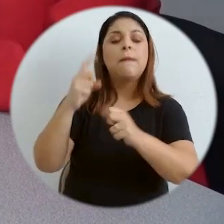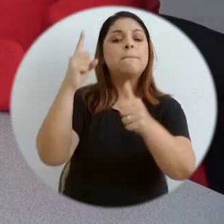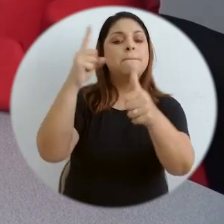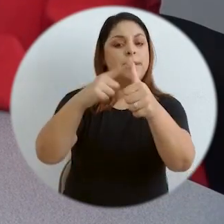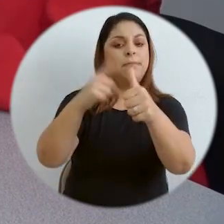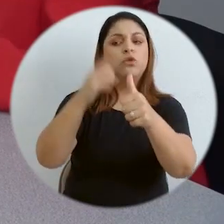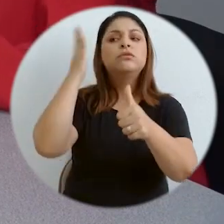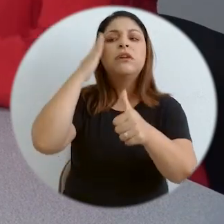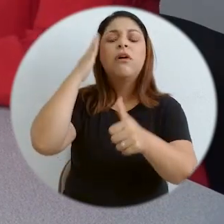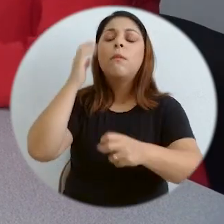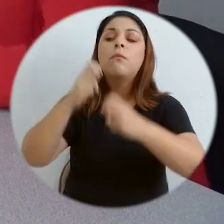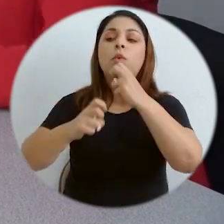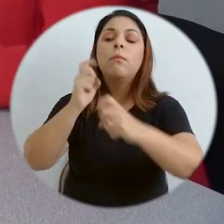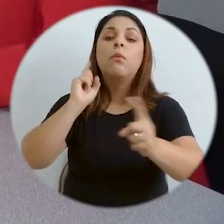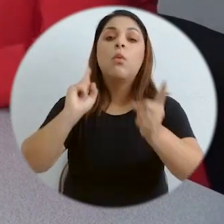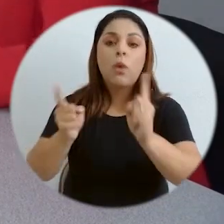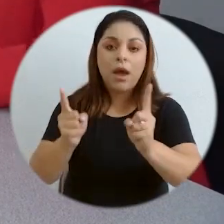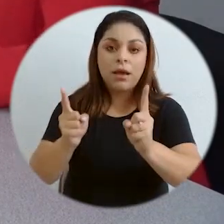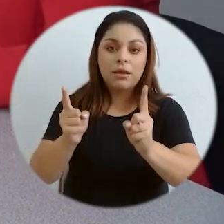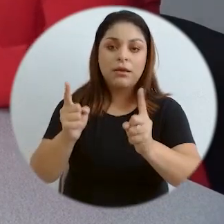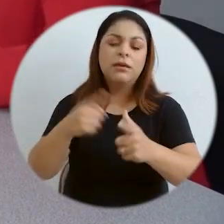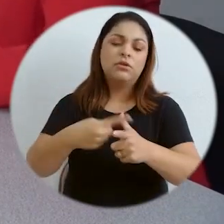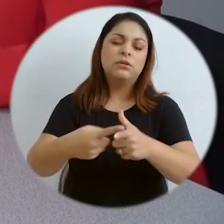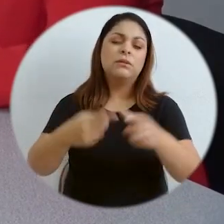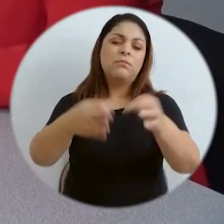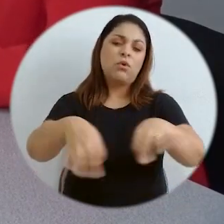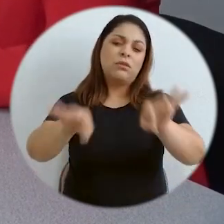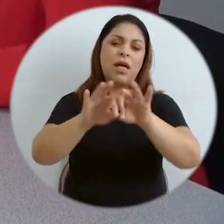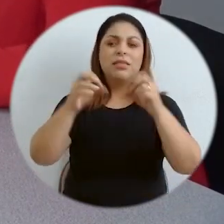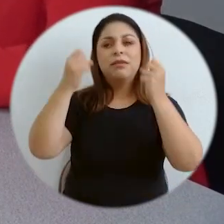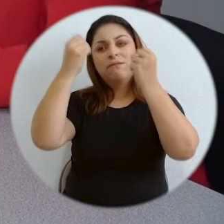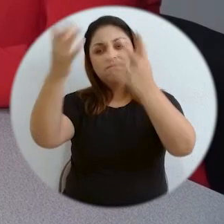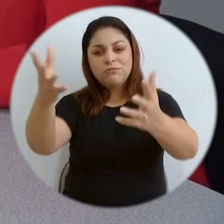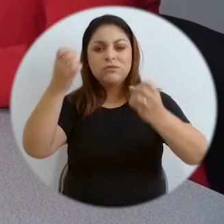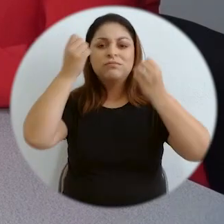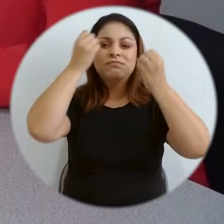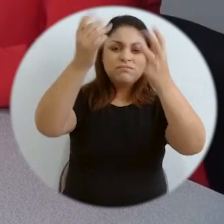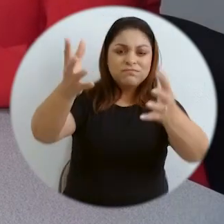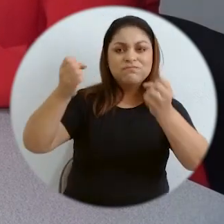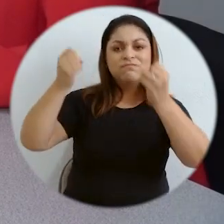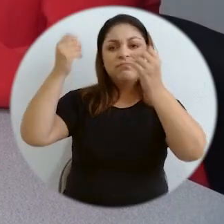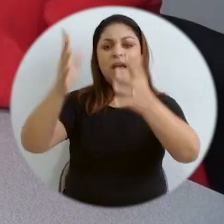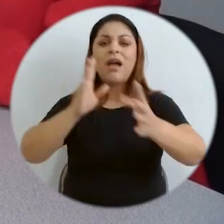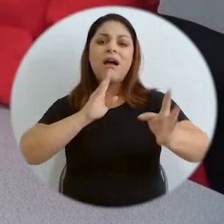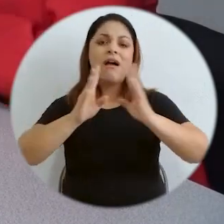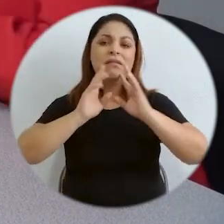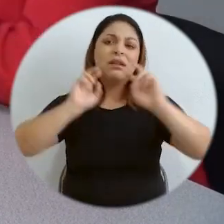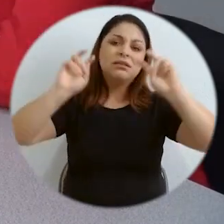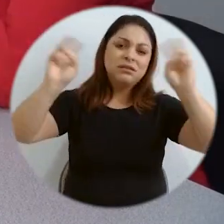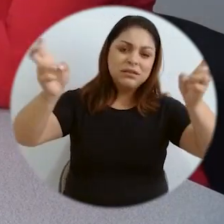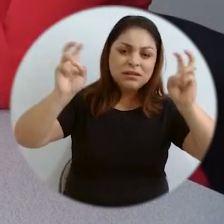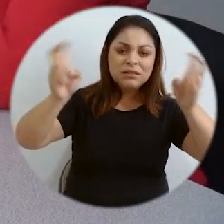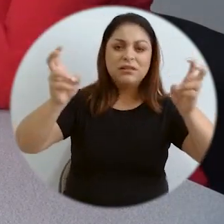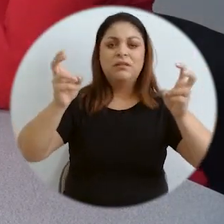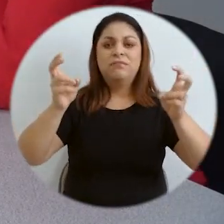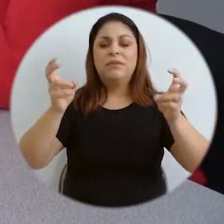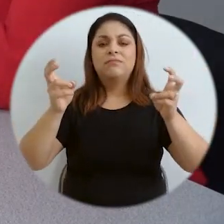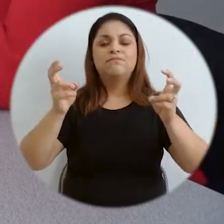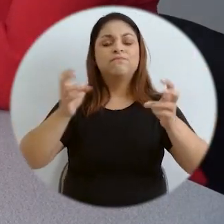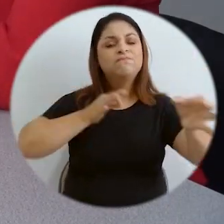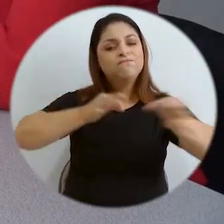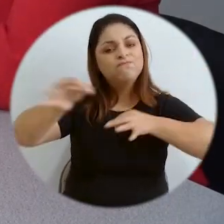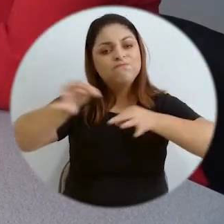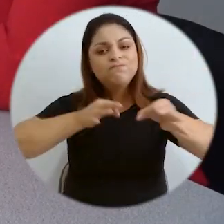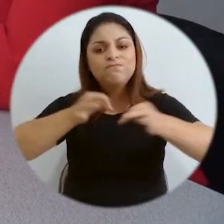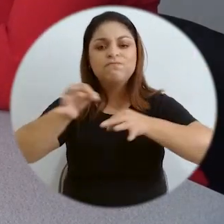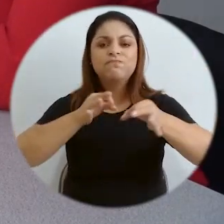no podemos prevenir el suicidio si no hablamos de él, si no lo conocemos, si no desmitificamos un poco todo